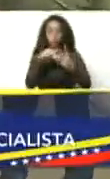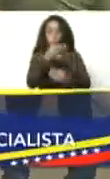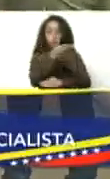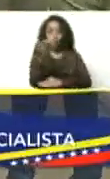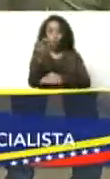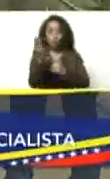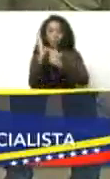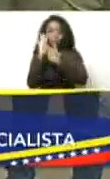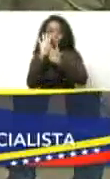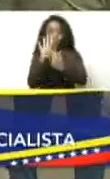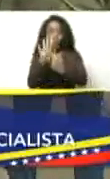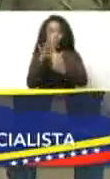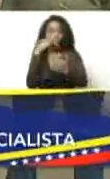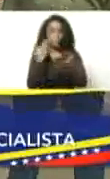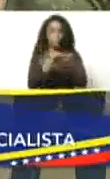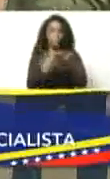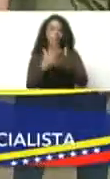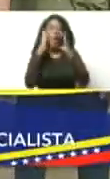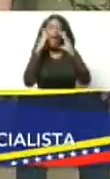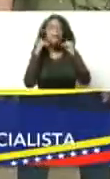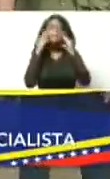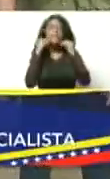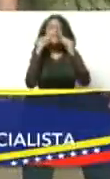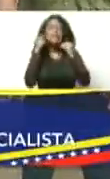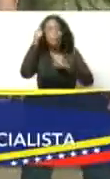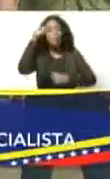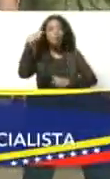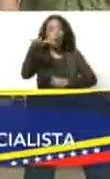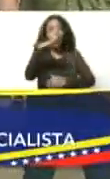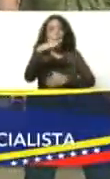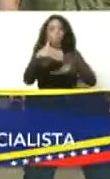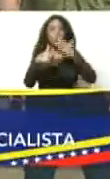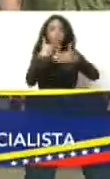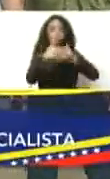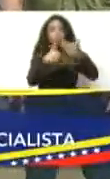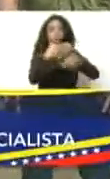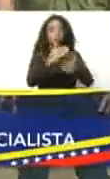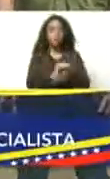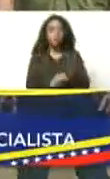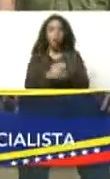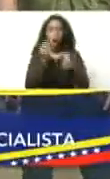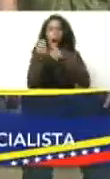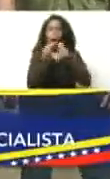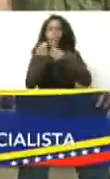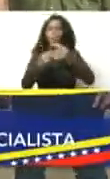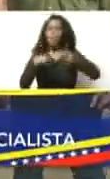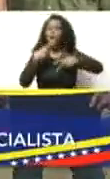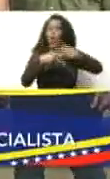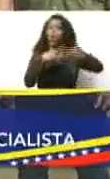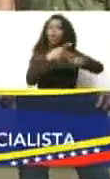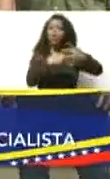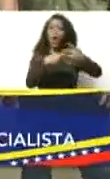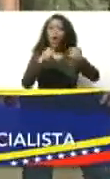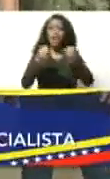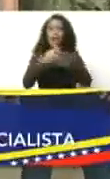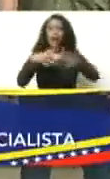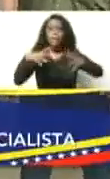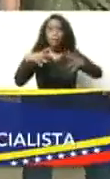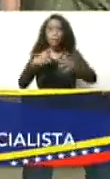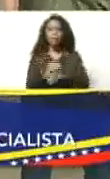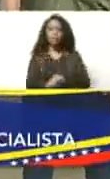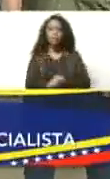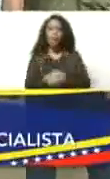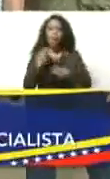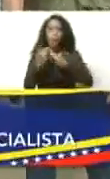nos muestren la experiencia pueblo a pueblo, cómo se produce en el campo, cómo